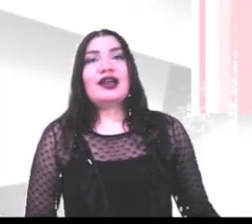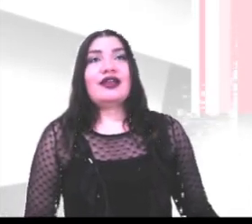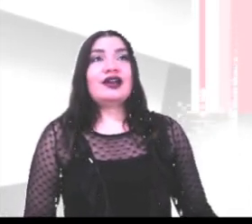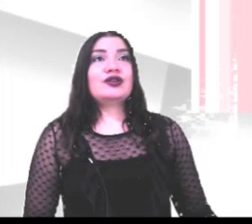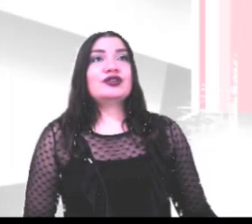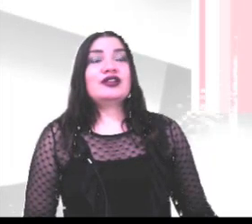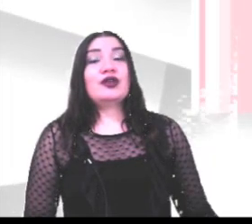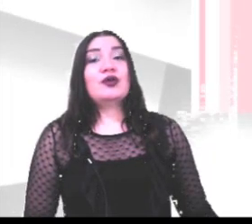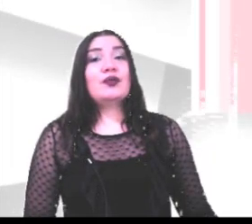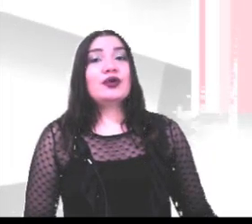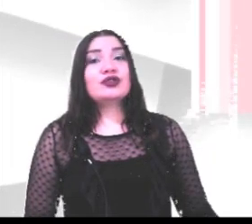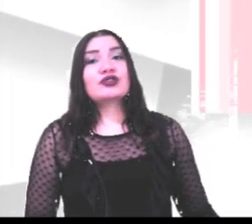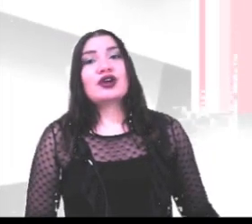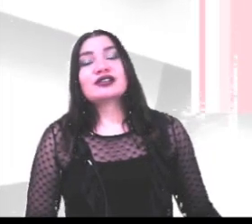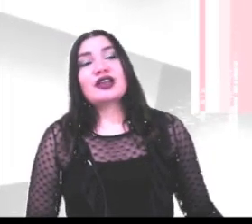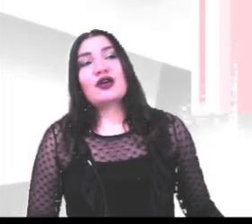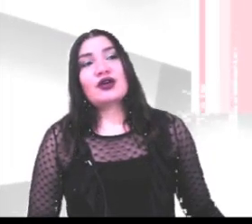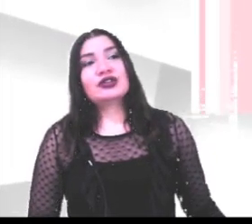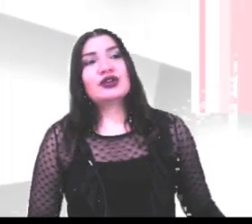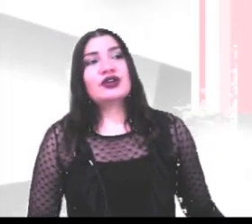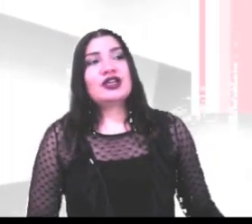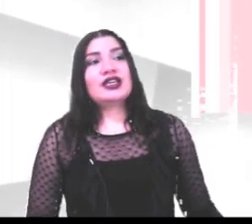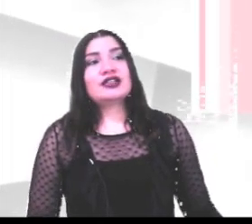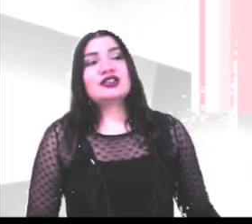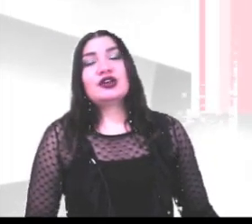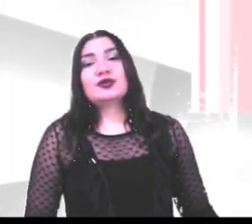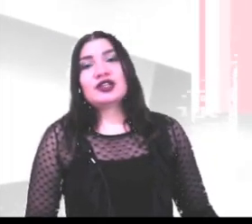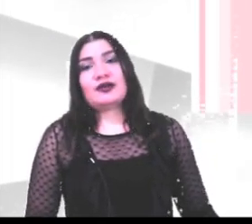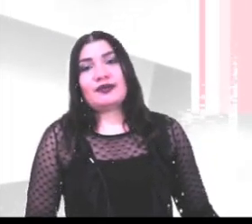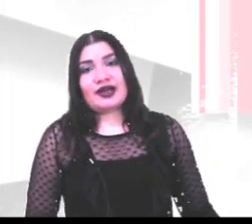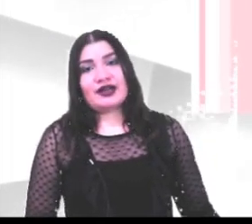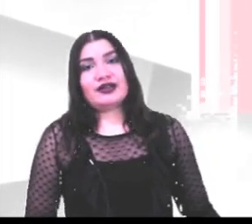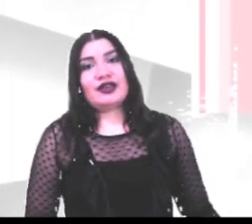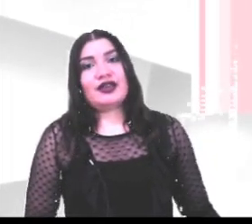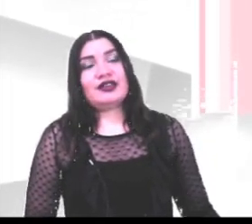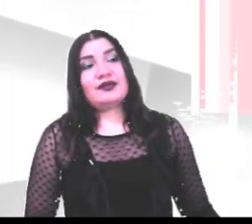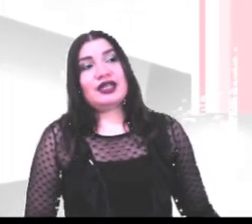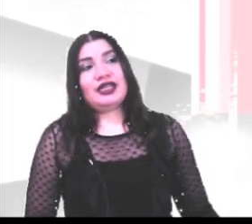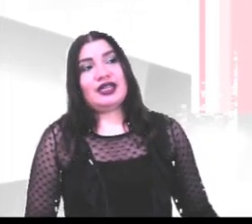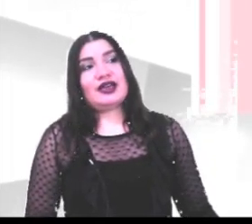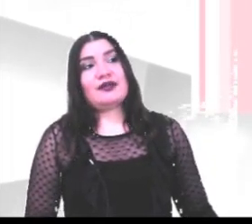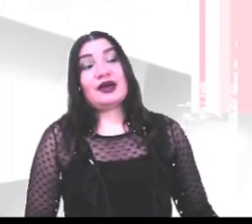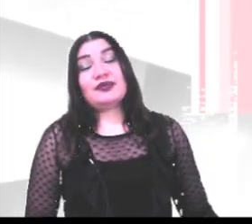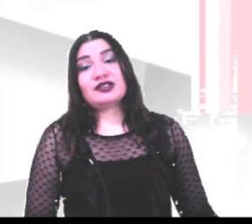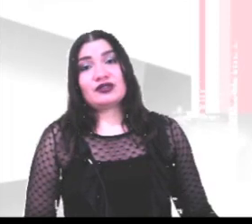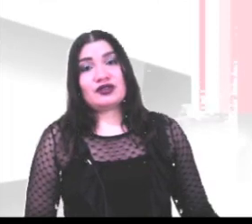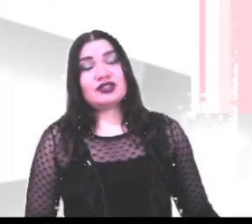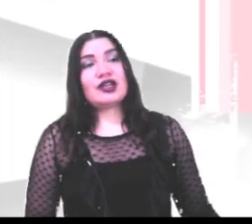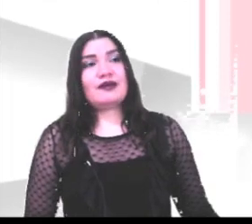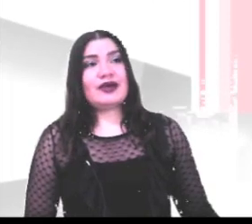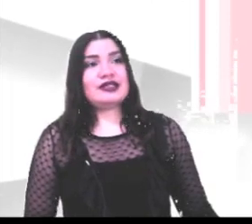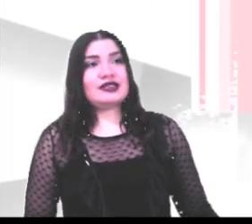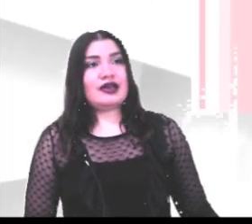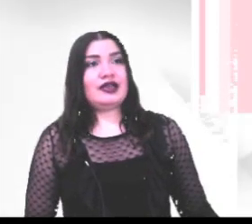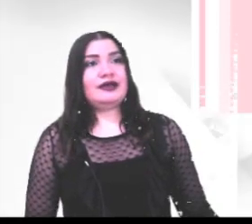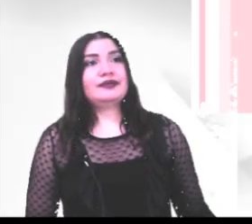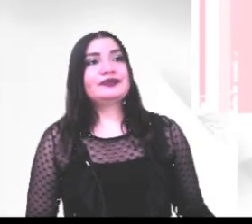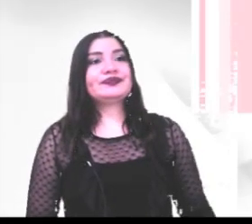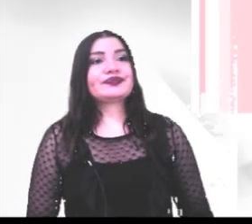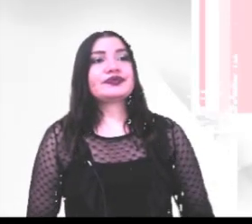trasladarnos desde un punto hacia otro y así observar de manera más vistosa el